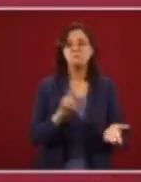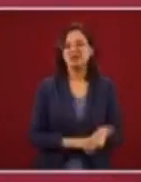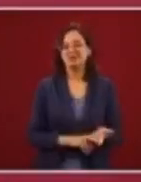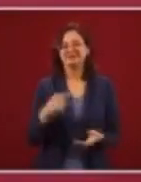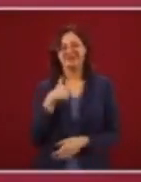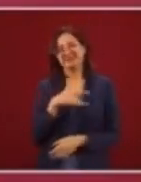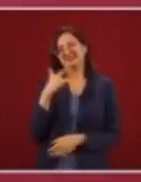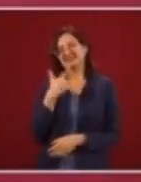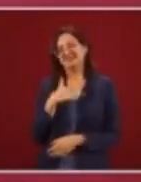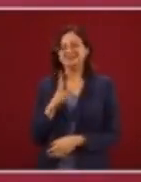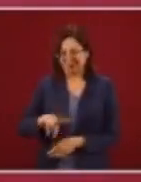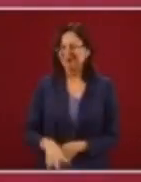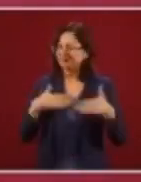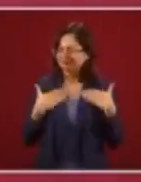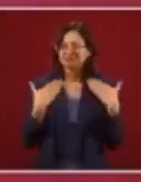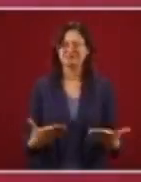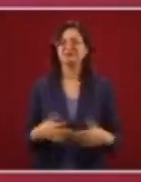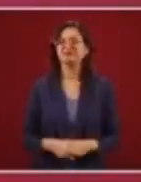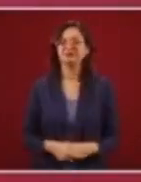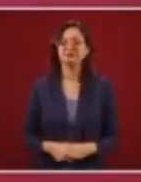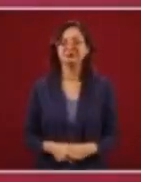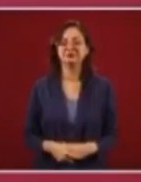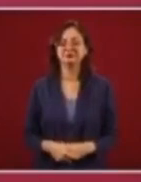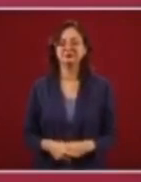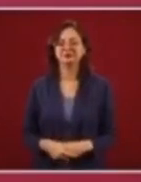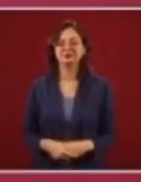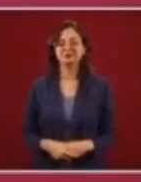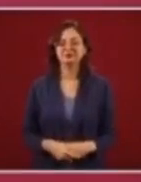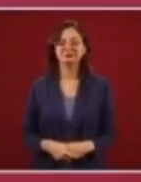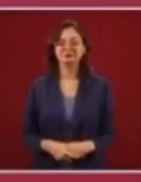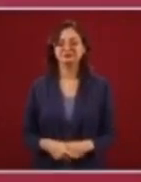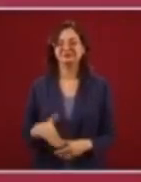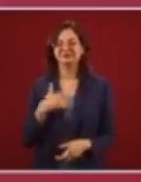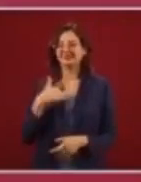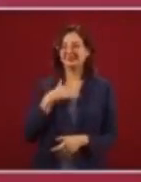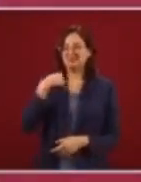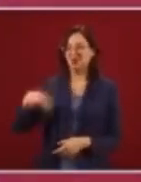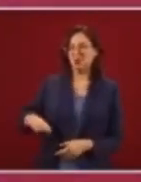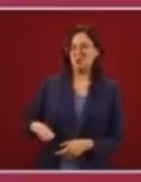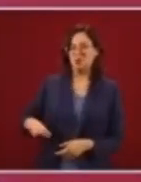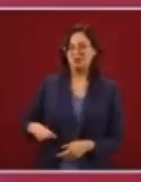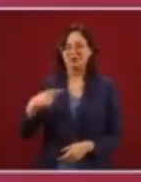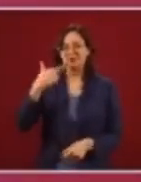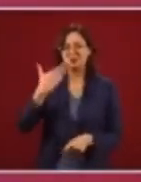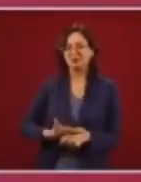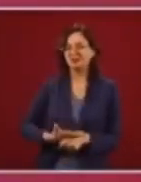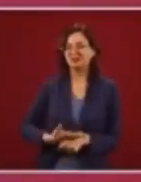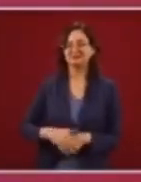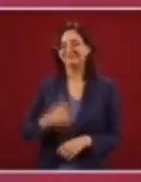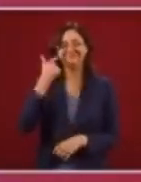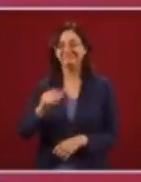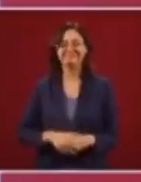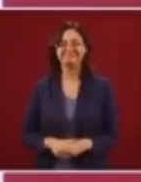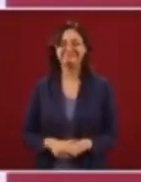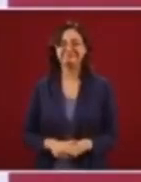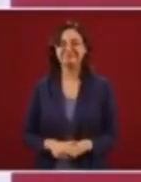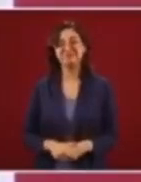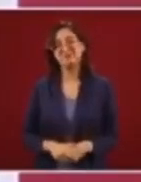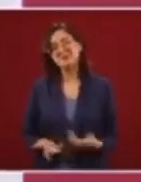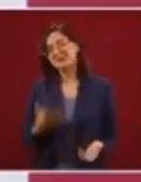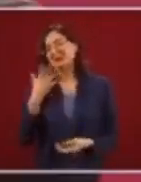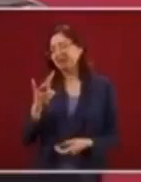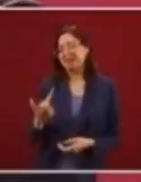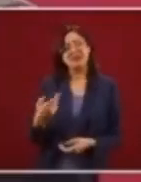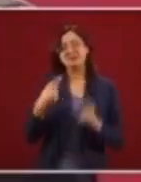cargar, así se los digo, ¿sí?, con esa culpa, porque soy responsable. Parece un asunto